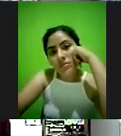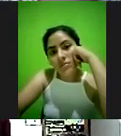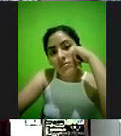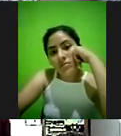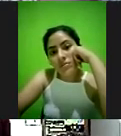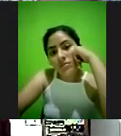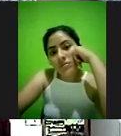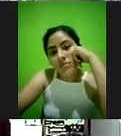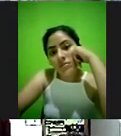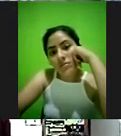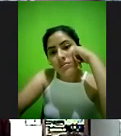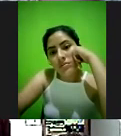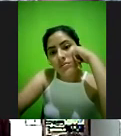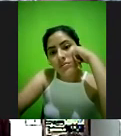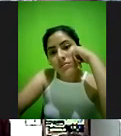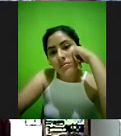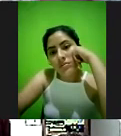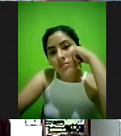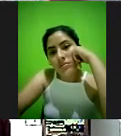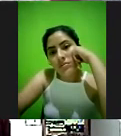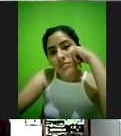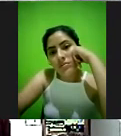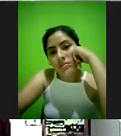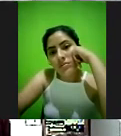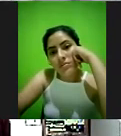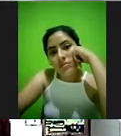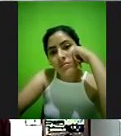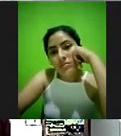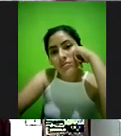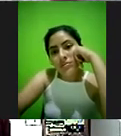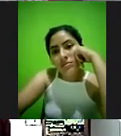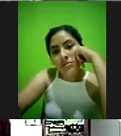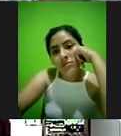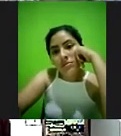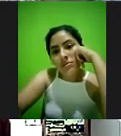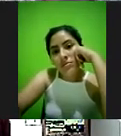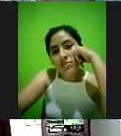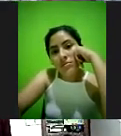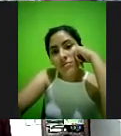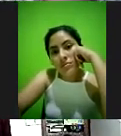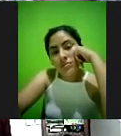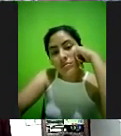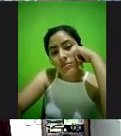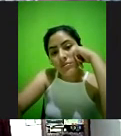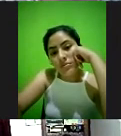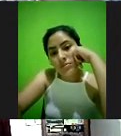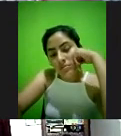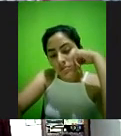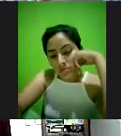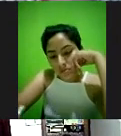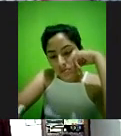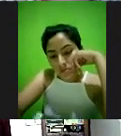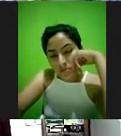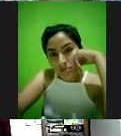con un ojito, ven nervios, ¿no? Al estudio de nervios se le llama inervación. Ya muy, muy al